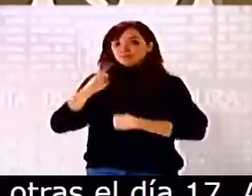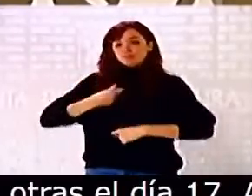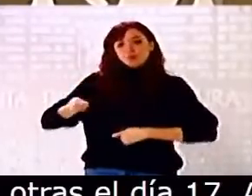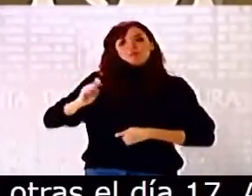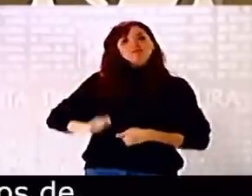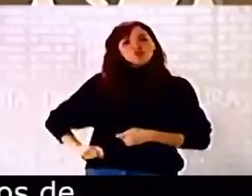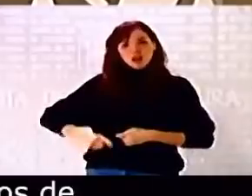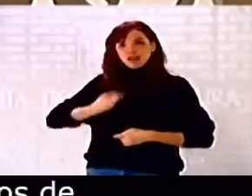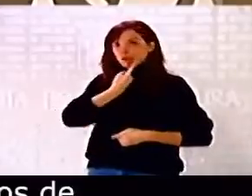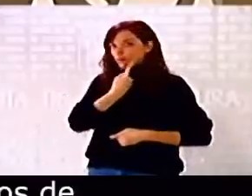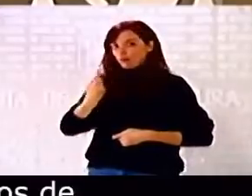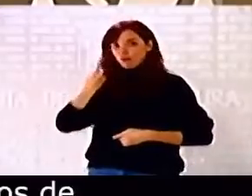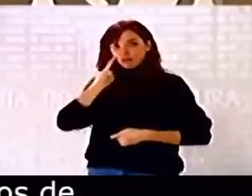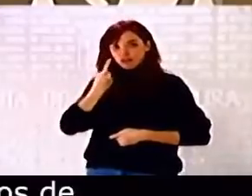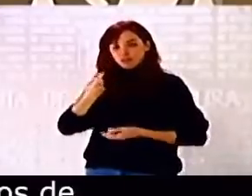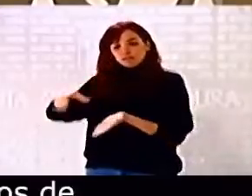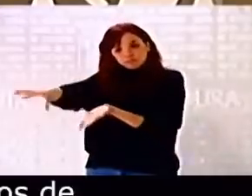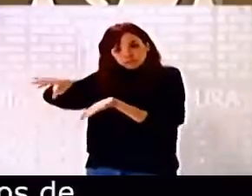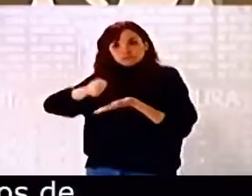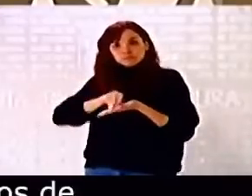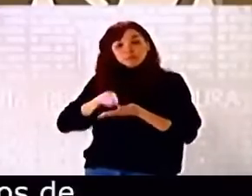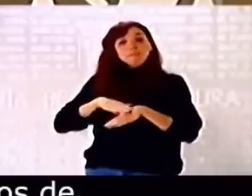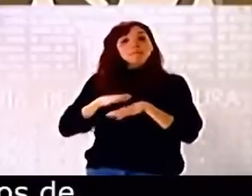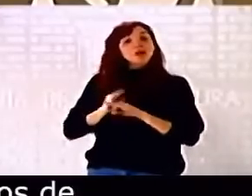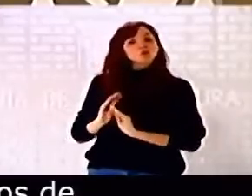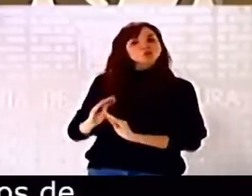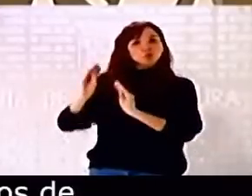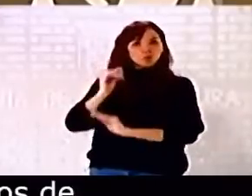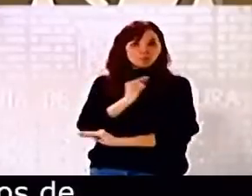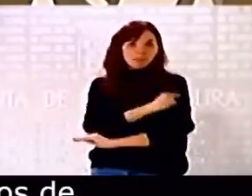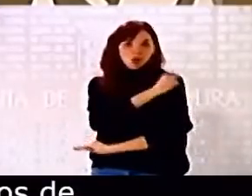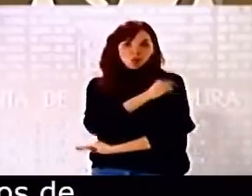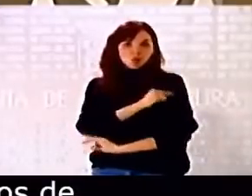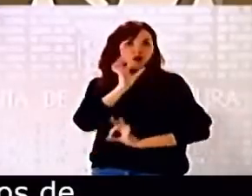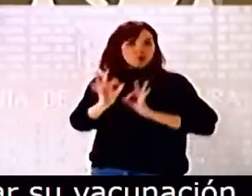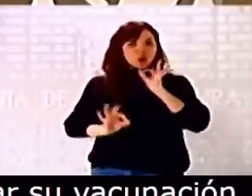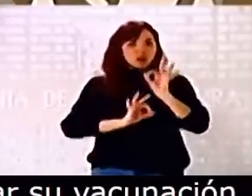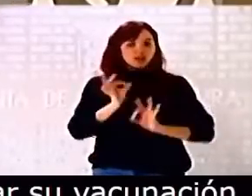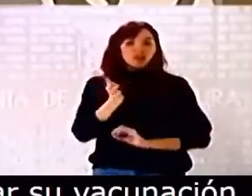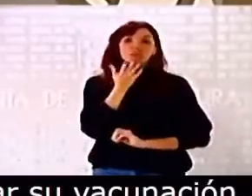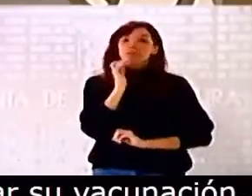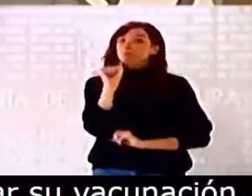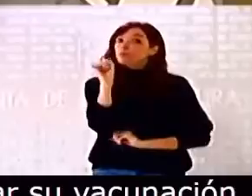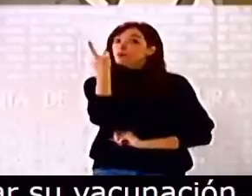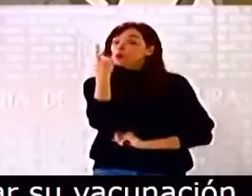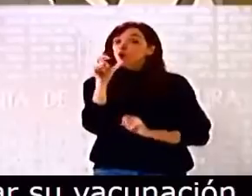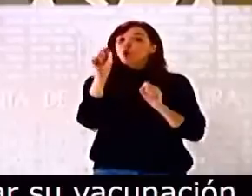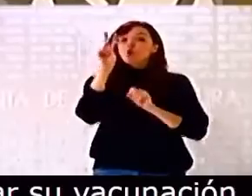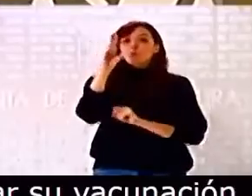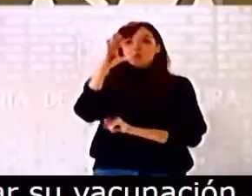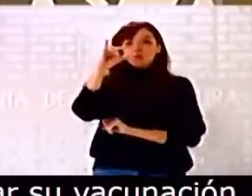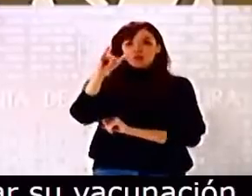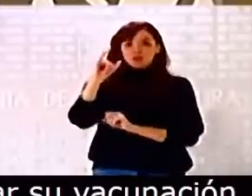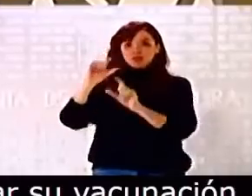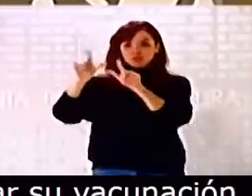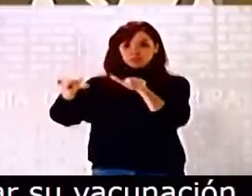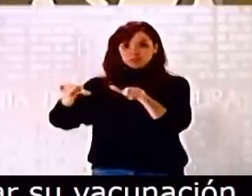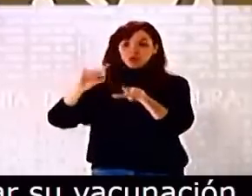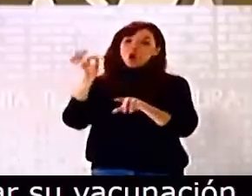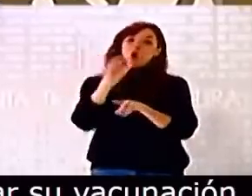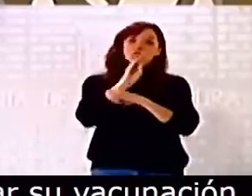línea para organizar su vacunación, comenzando por las unidades de cuidados intensivos y las unidades de